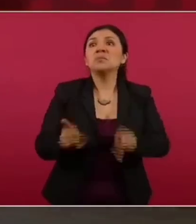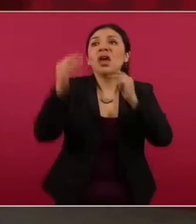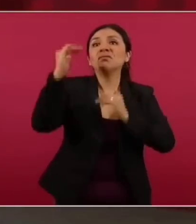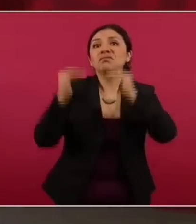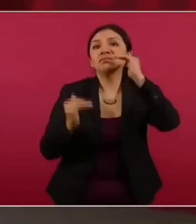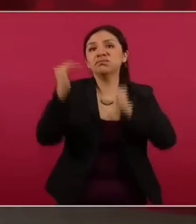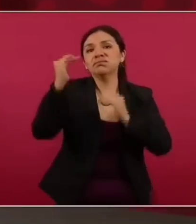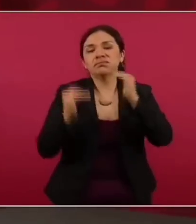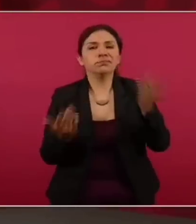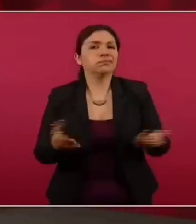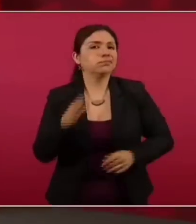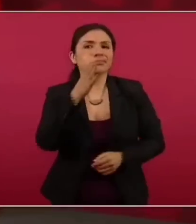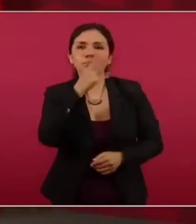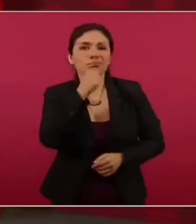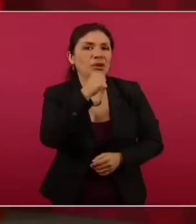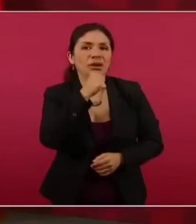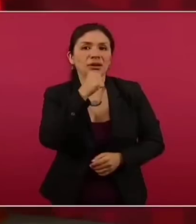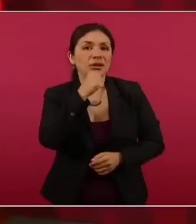Entonces,